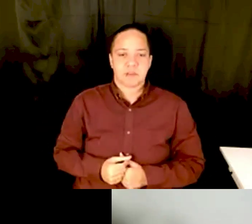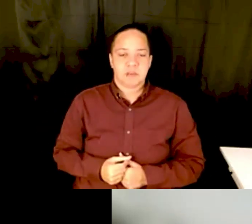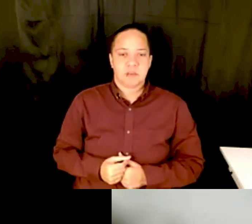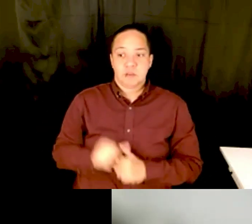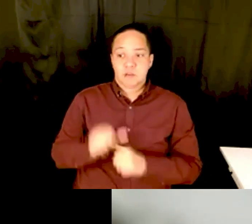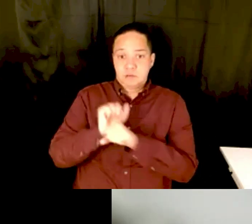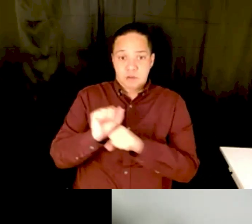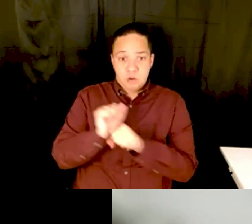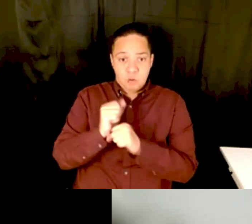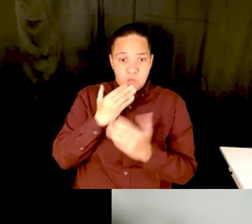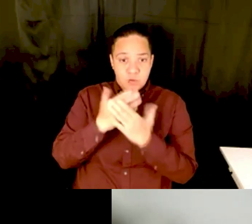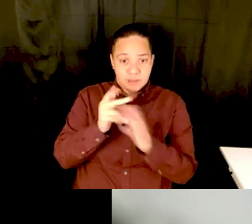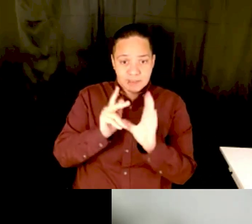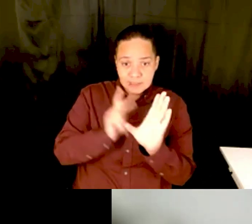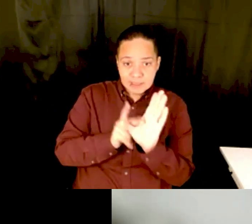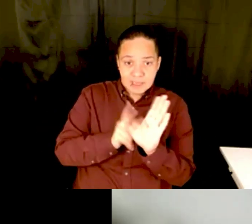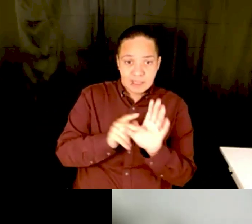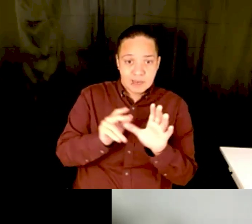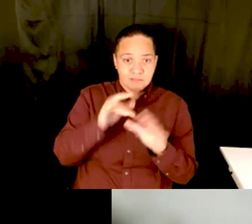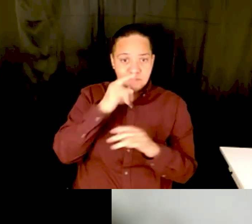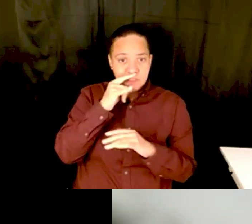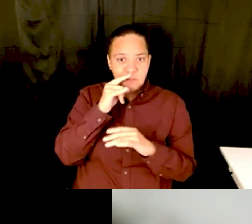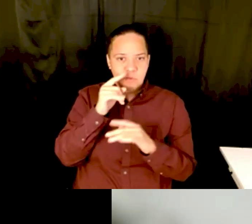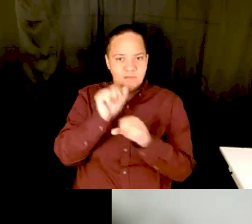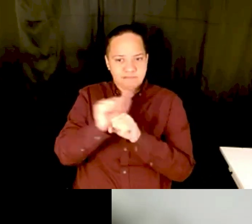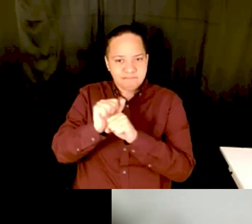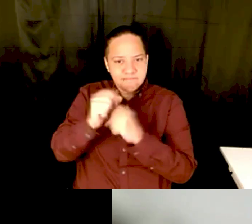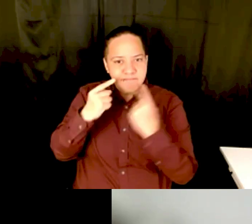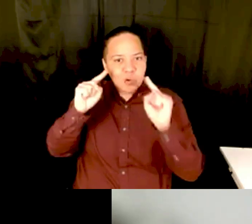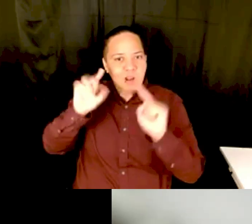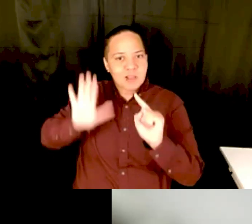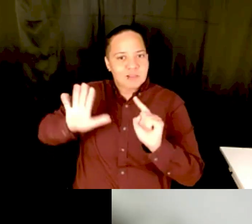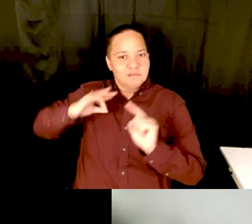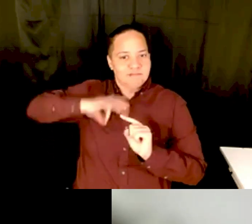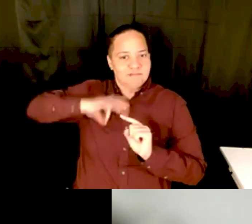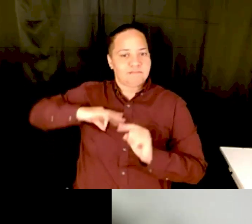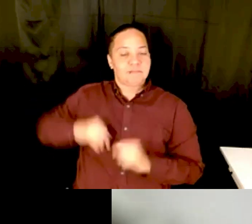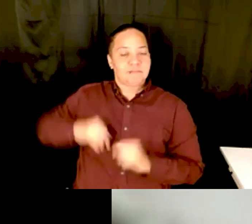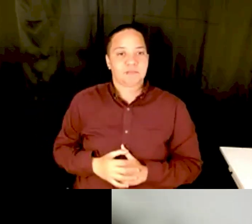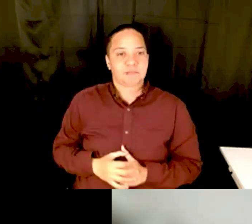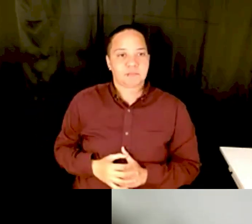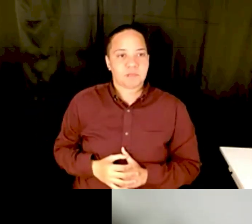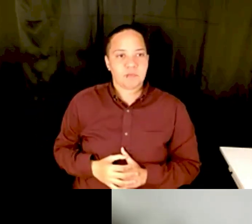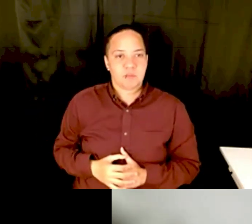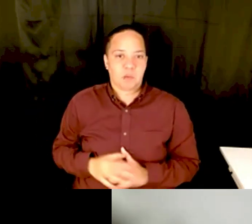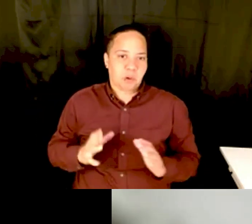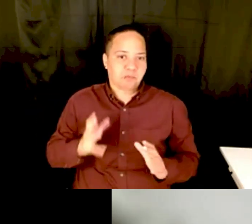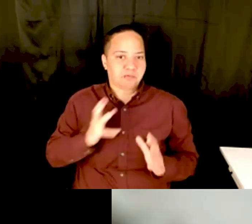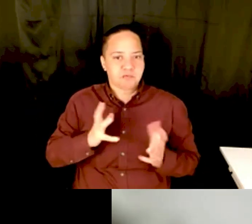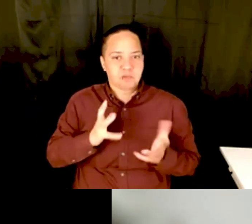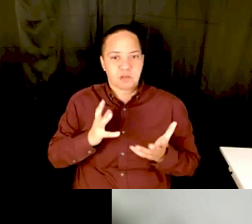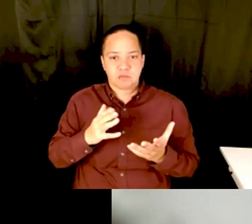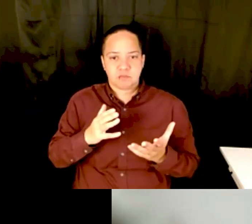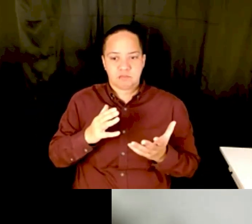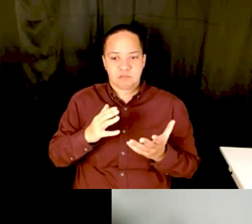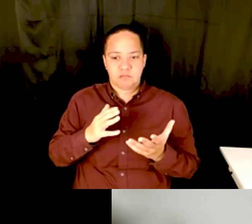que un buen psiquiatra de niños debe trabajar para lograr ese bienestar. No obstante, puede decir, pues sí, lo voy a hacer, llega a la escuela y dice, no lo